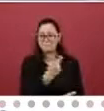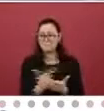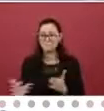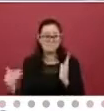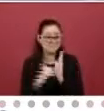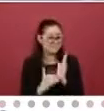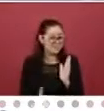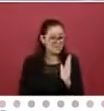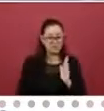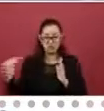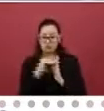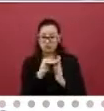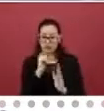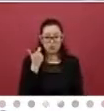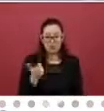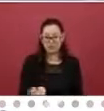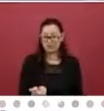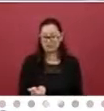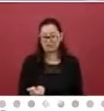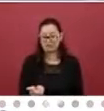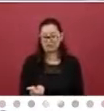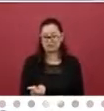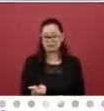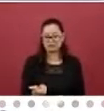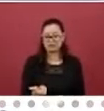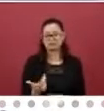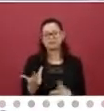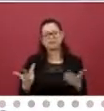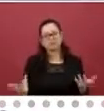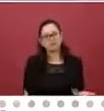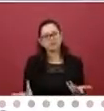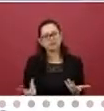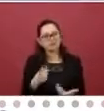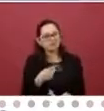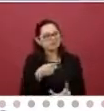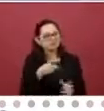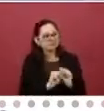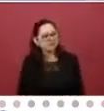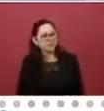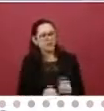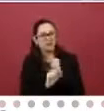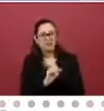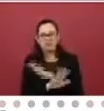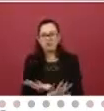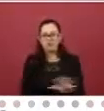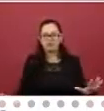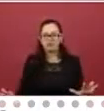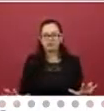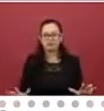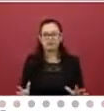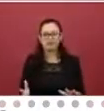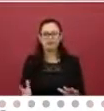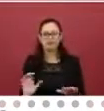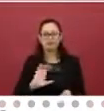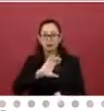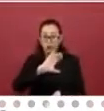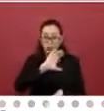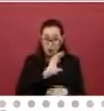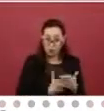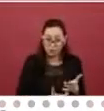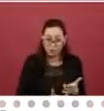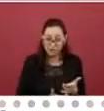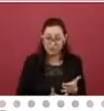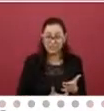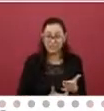son las únicas. En el Sistema Nacional Anticorrupción se contemplan varias. Hay la construcción de una